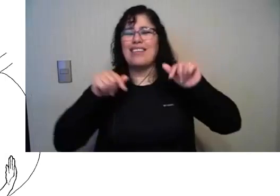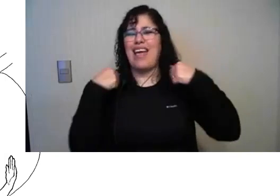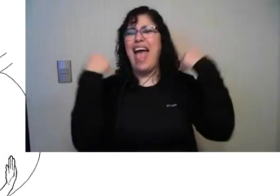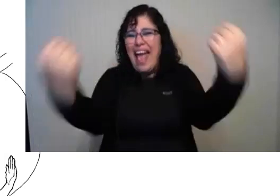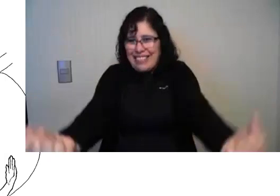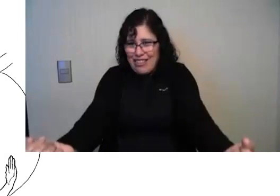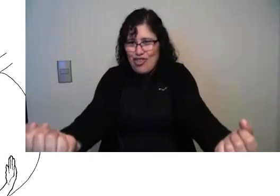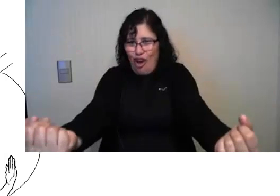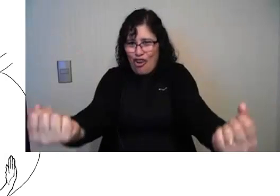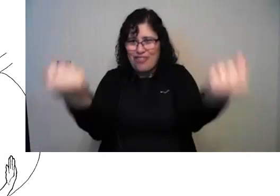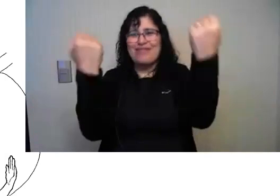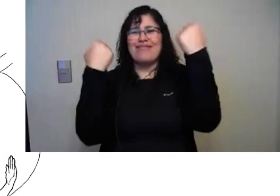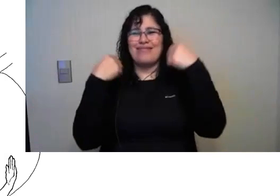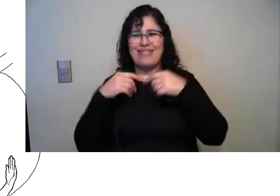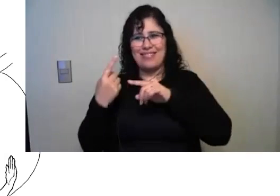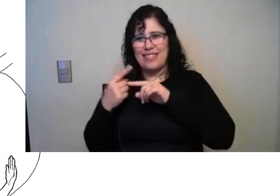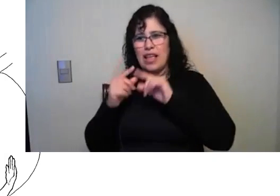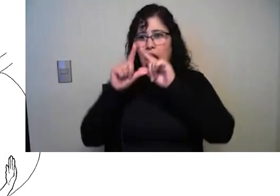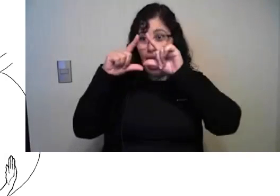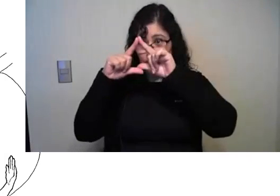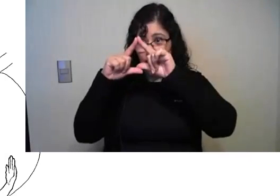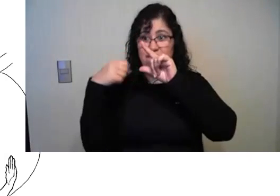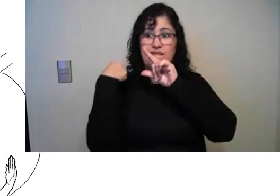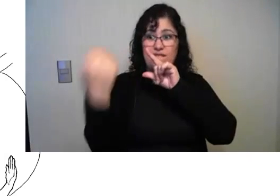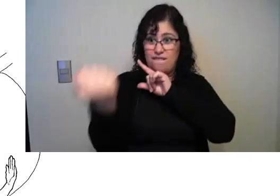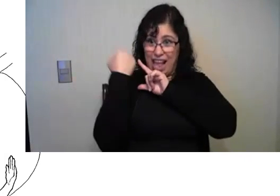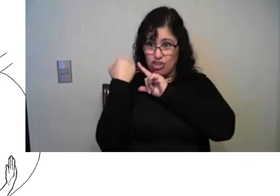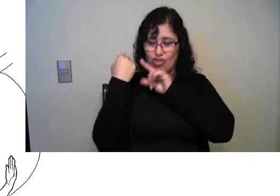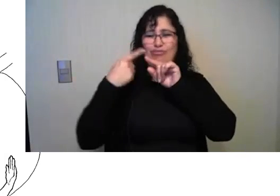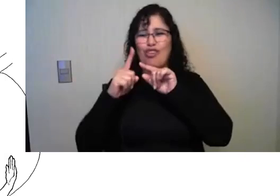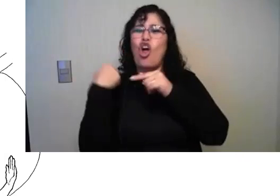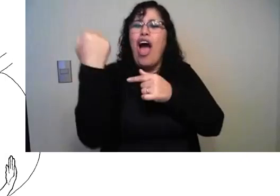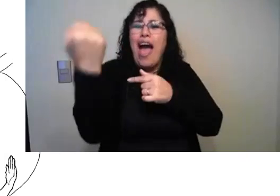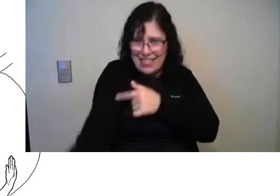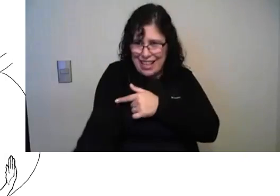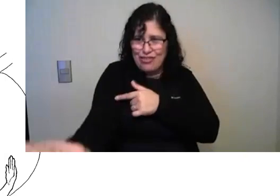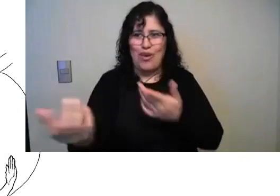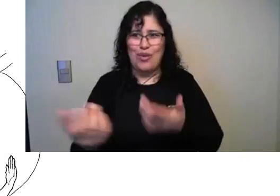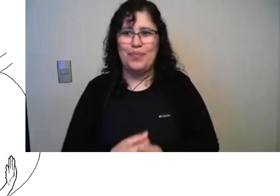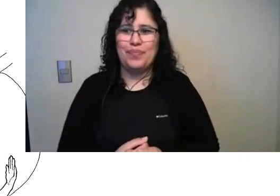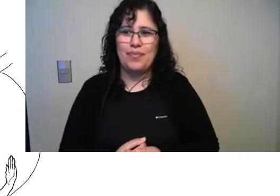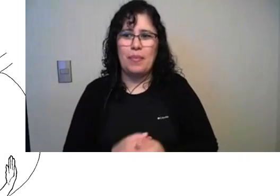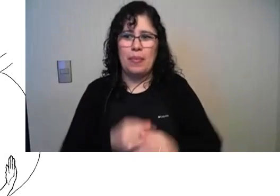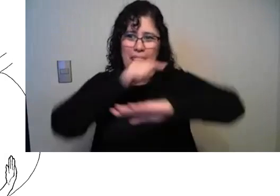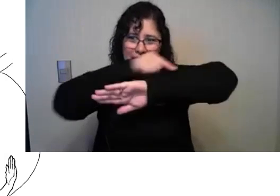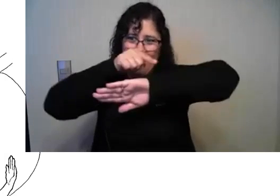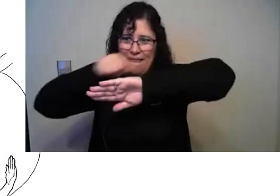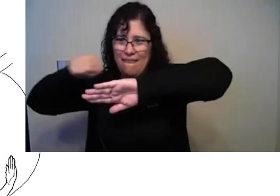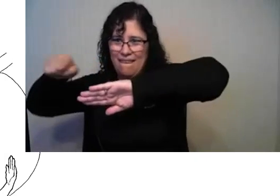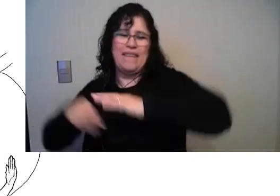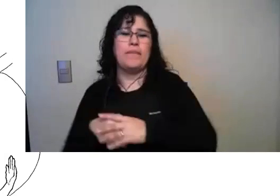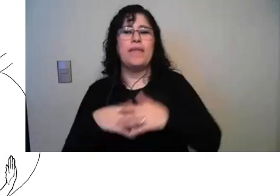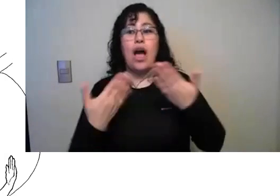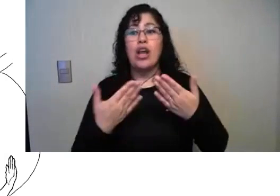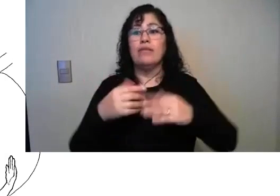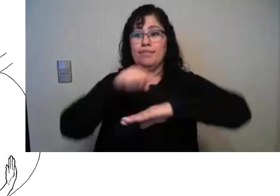En base a esta imagen, respecto al miembro superior, podemos observar que los músculos